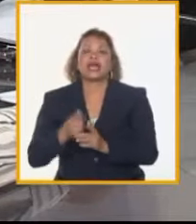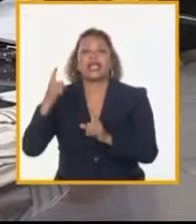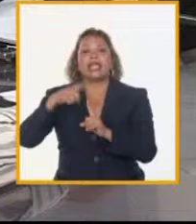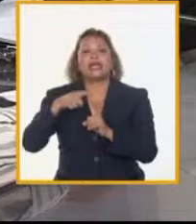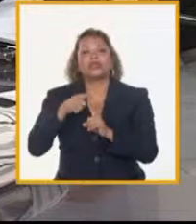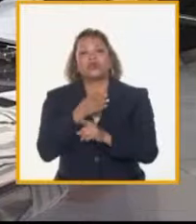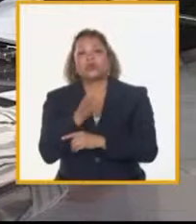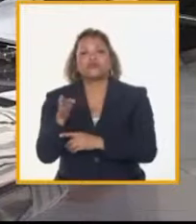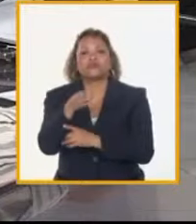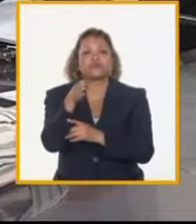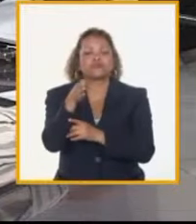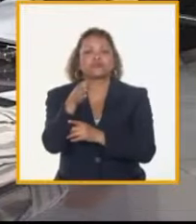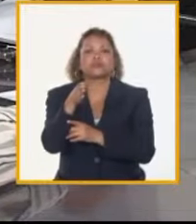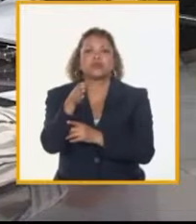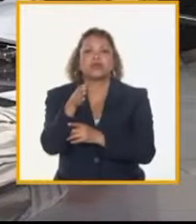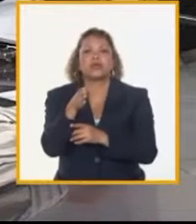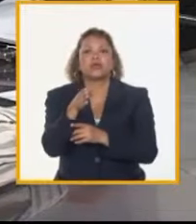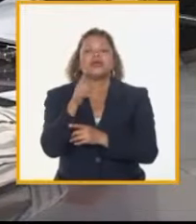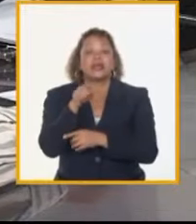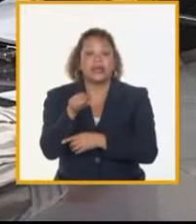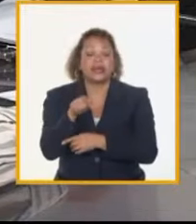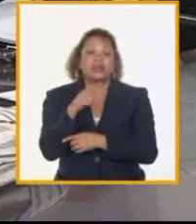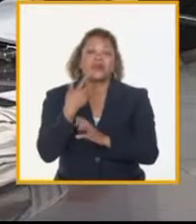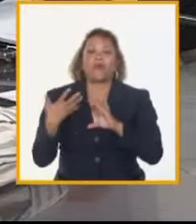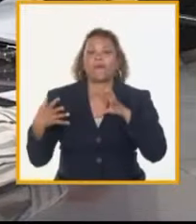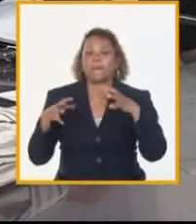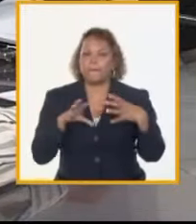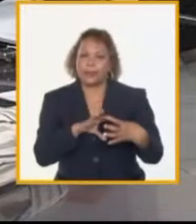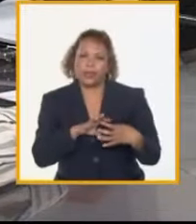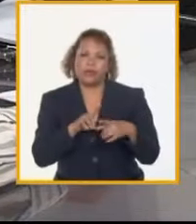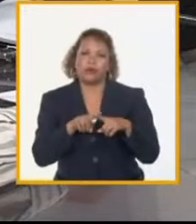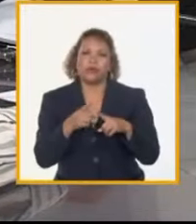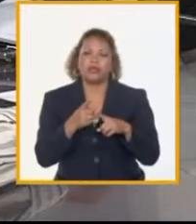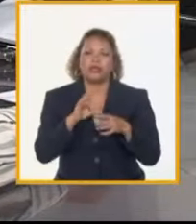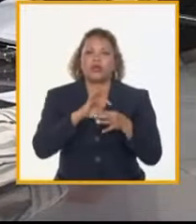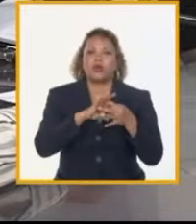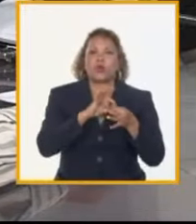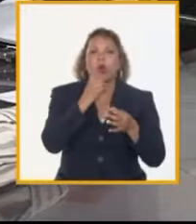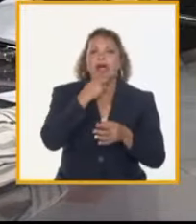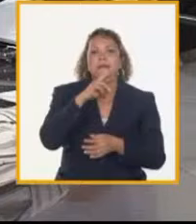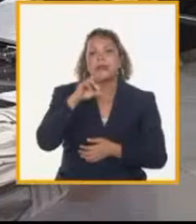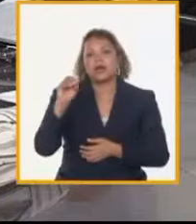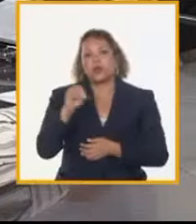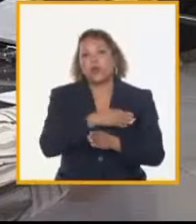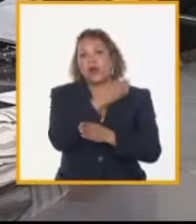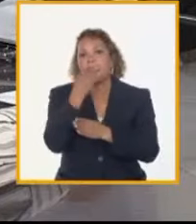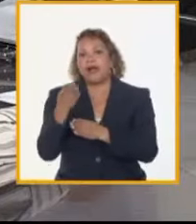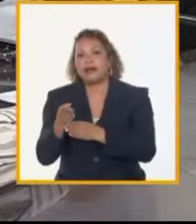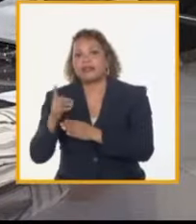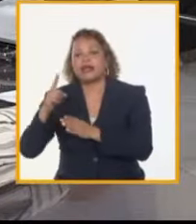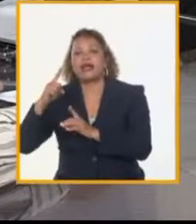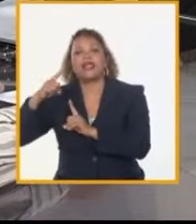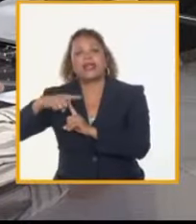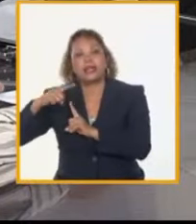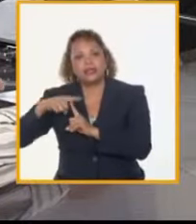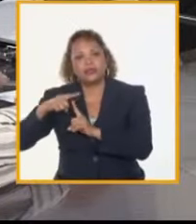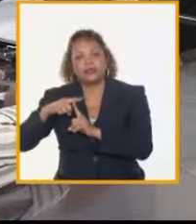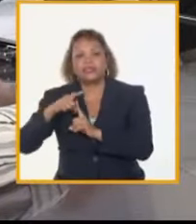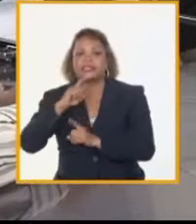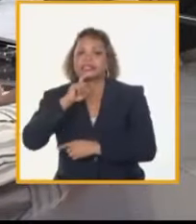que evidentemente tiene su complejidad y que al parecer de Guaymaro hacia Las Tunas se convierte en una